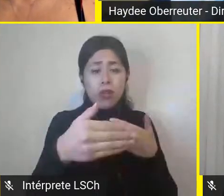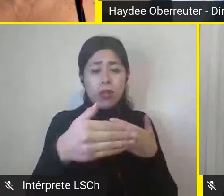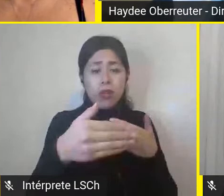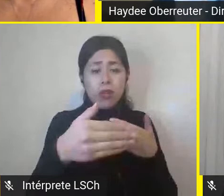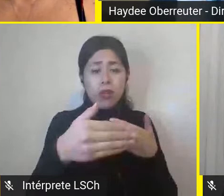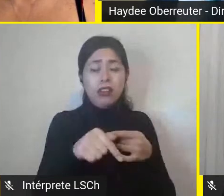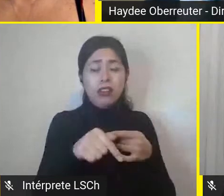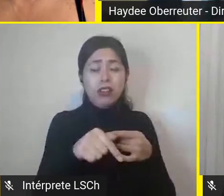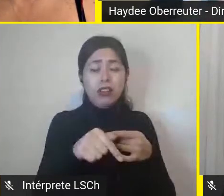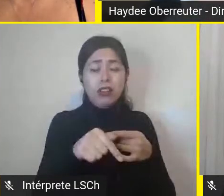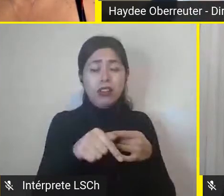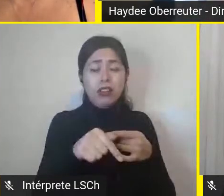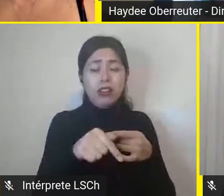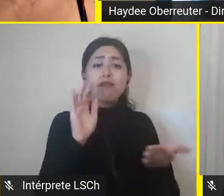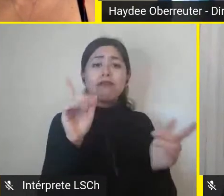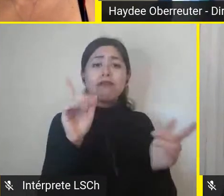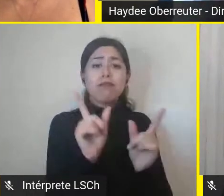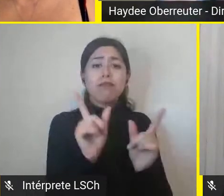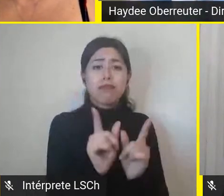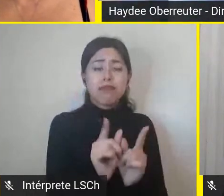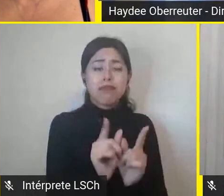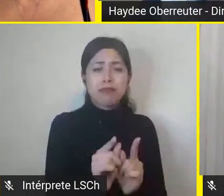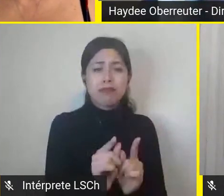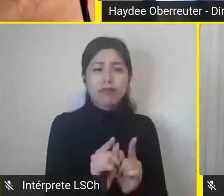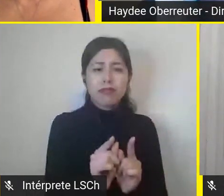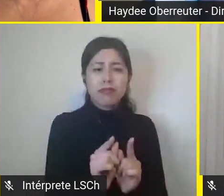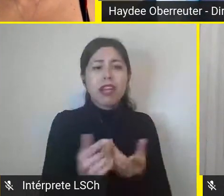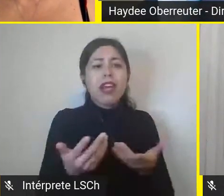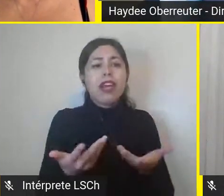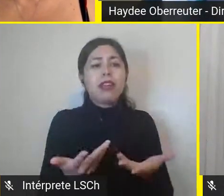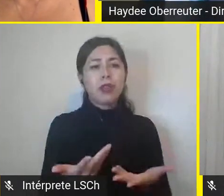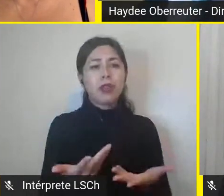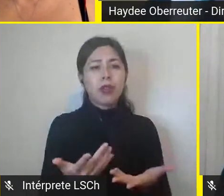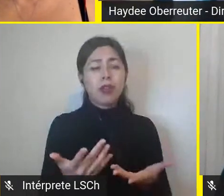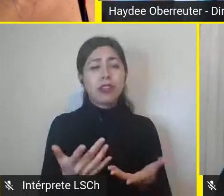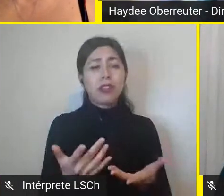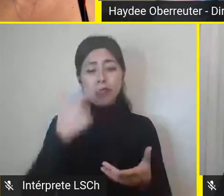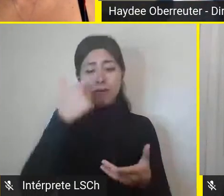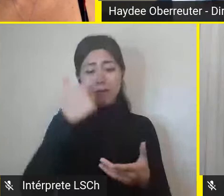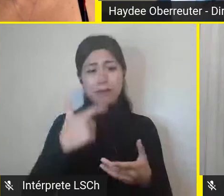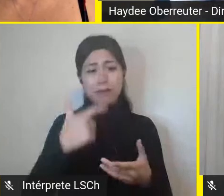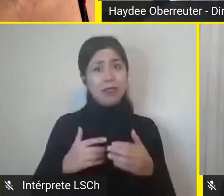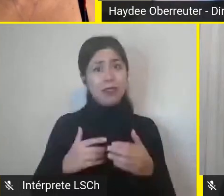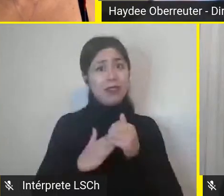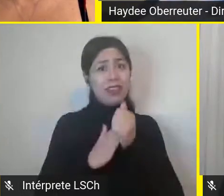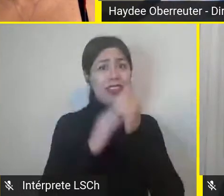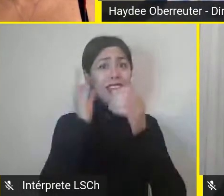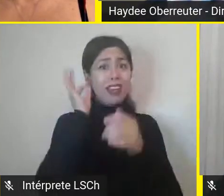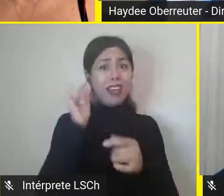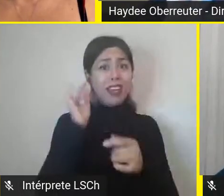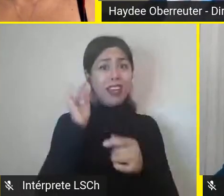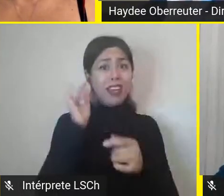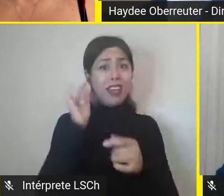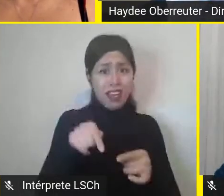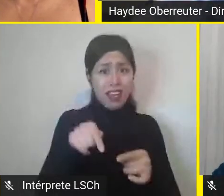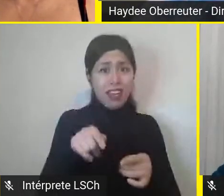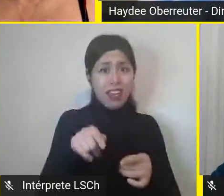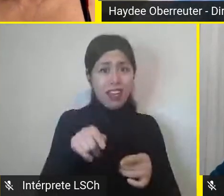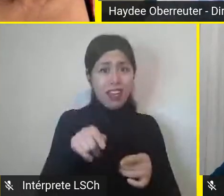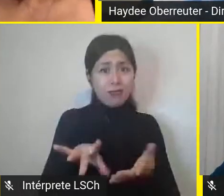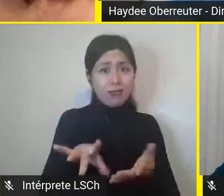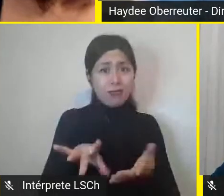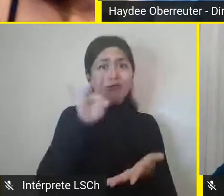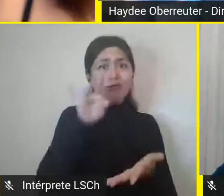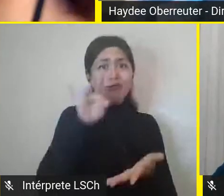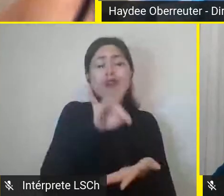dirigente que había encontrado un espacio para resistir, pero a la vez para mantenerse a recaudo,